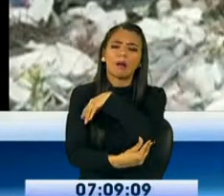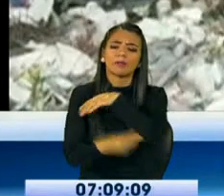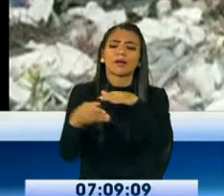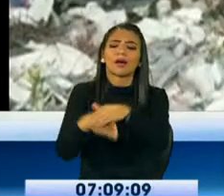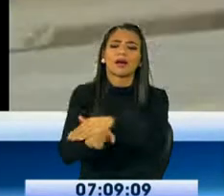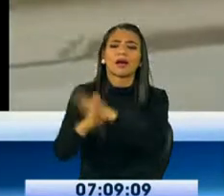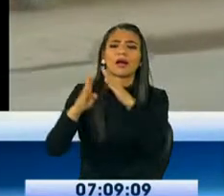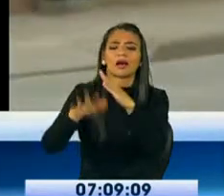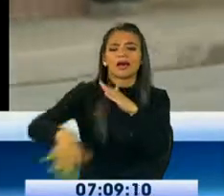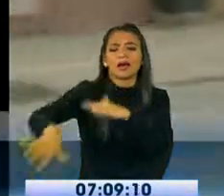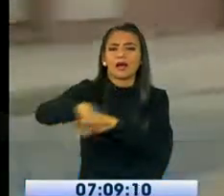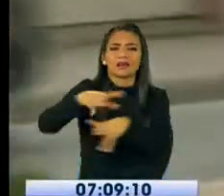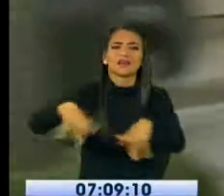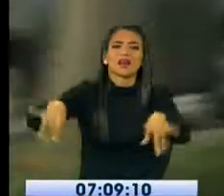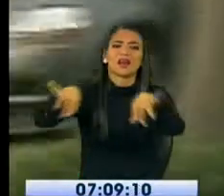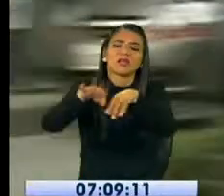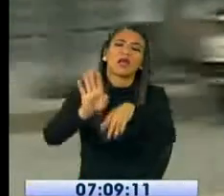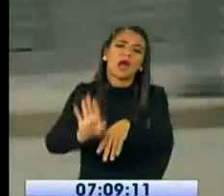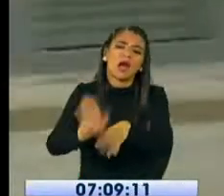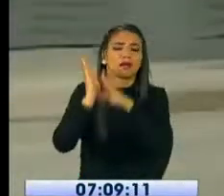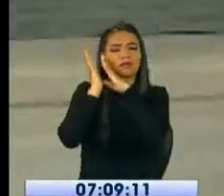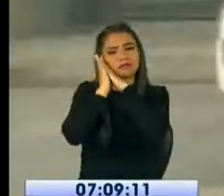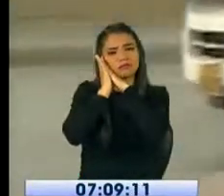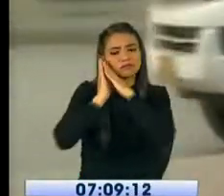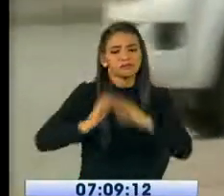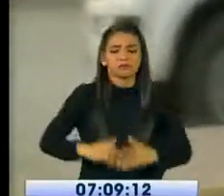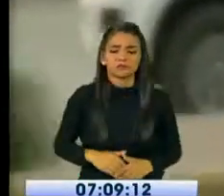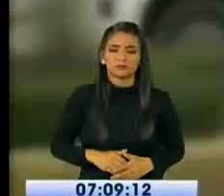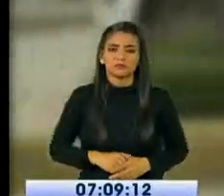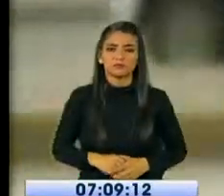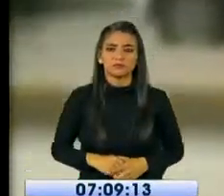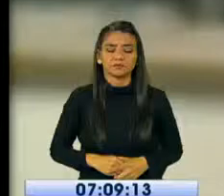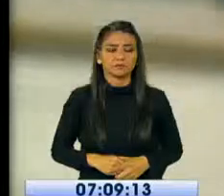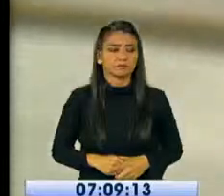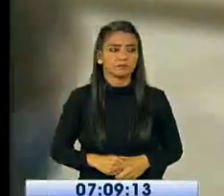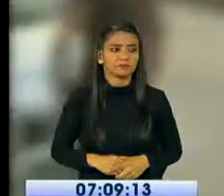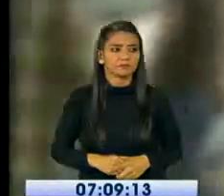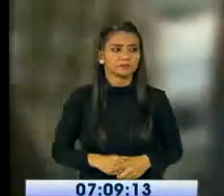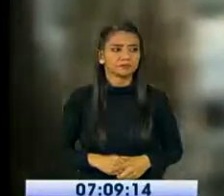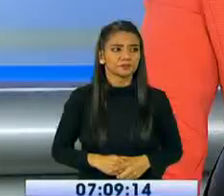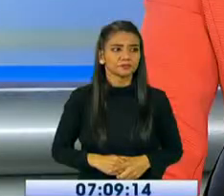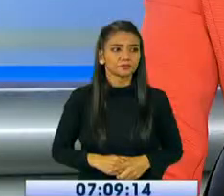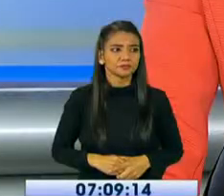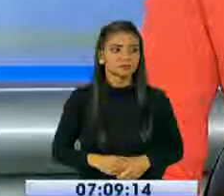predio. Desde Machala, provincia de El Oro, informó Karina Valdivieso.